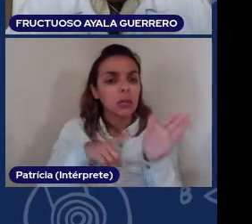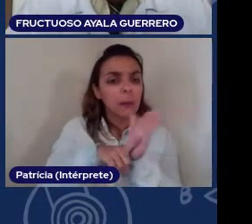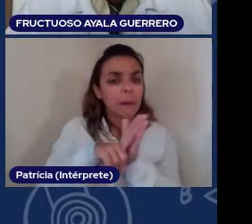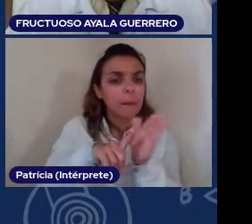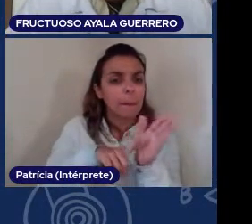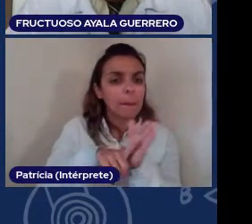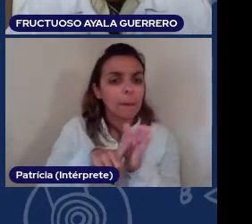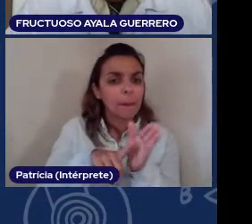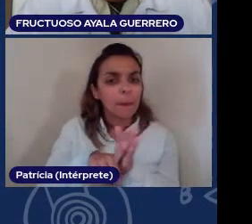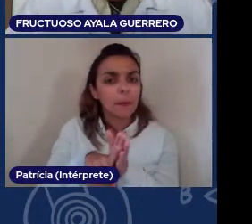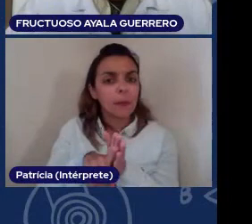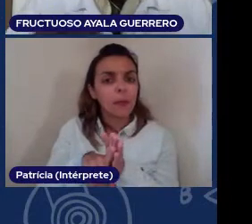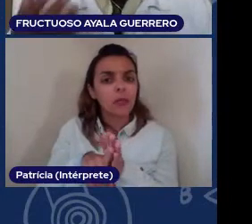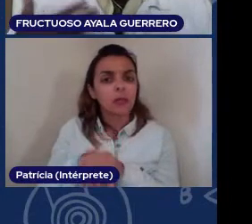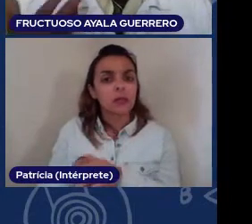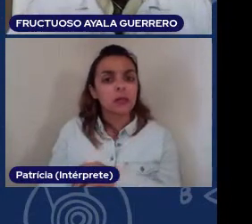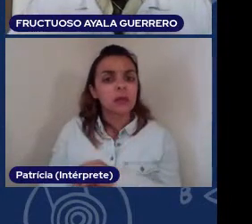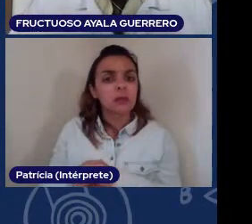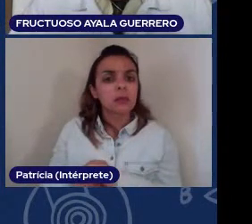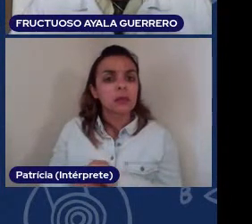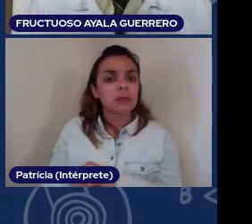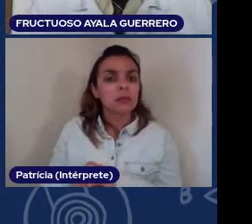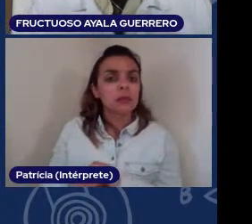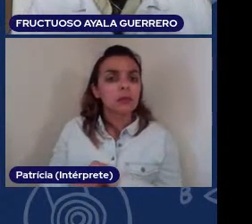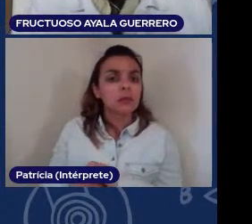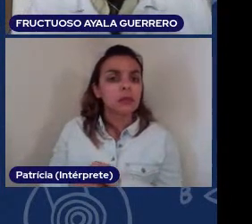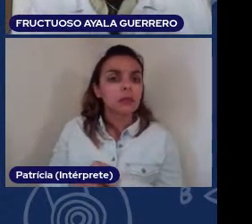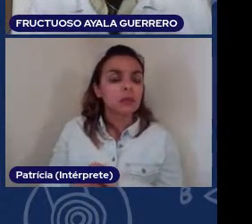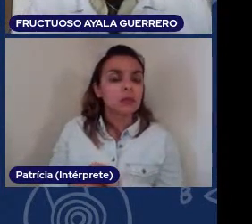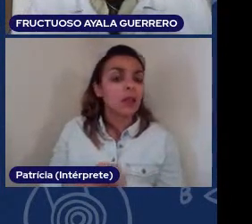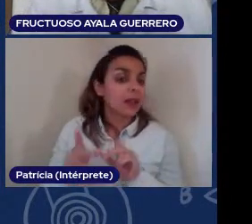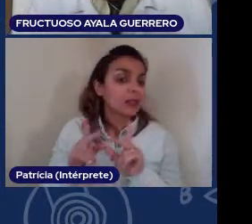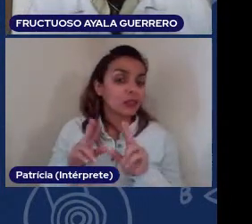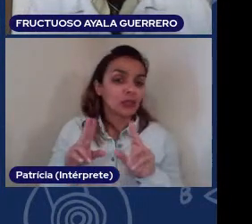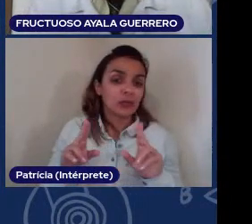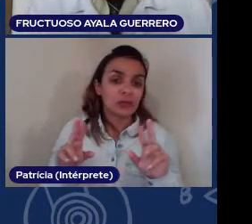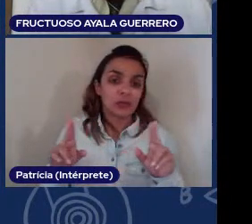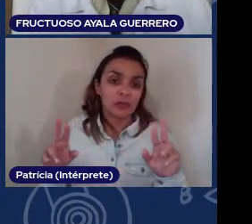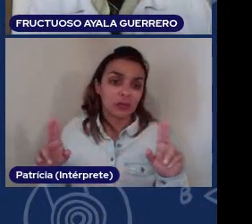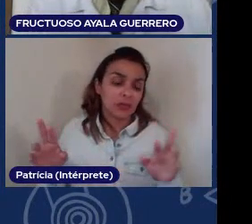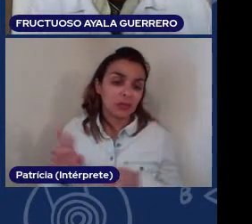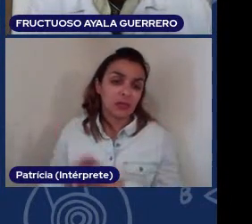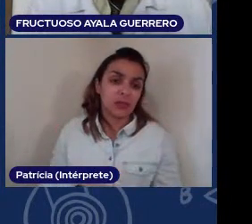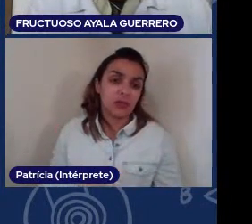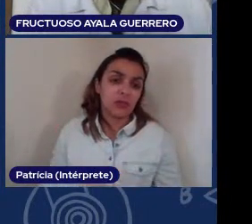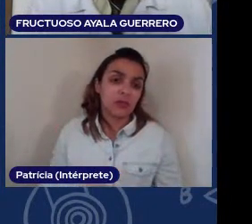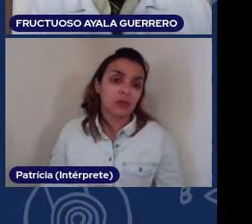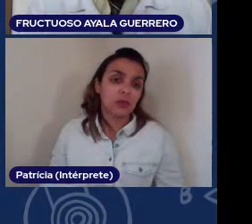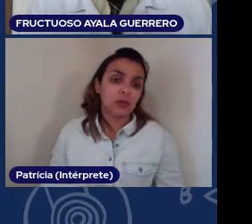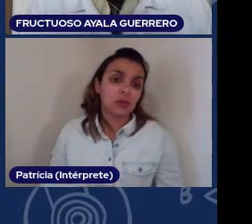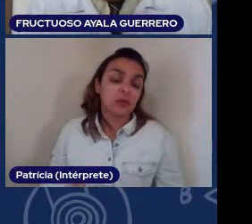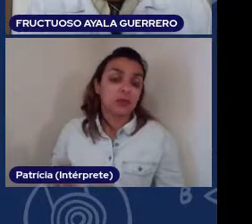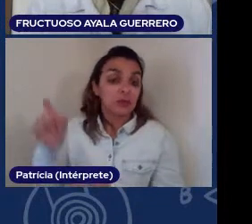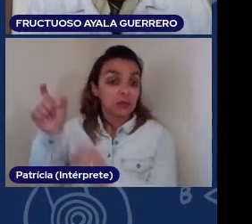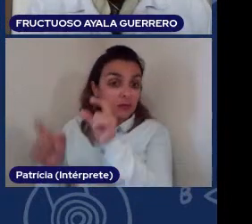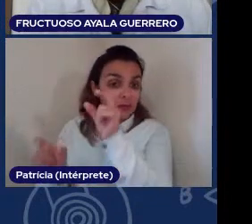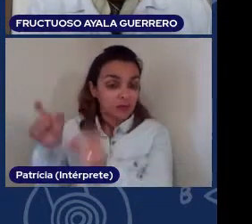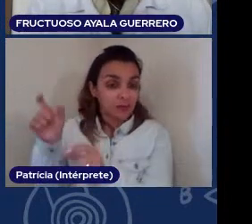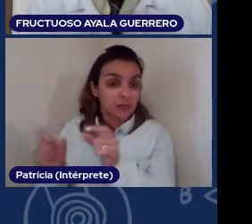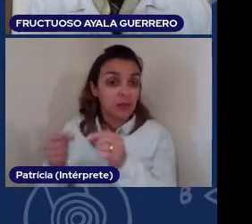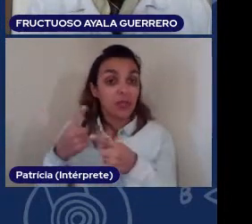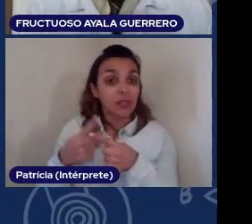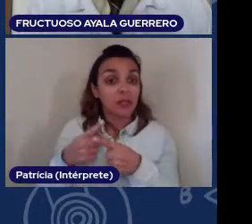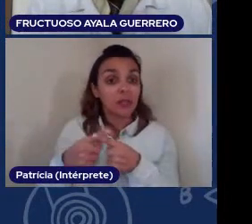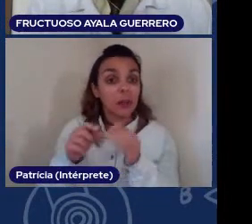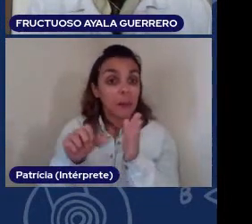de su sueño, el contenido es muy diferente al de los sujetos sanos, porque en